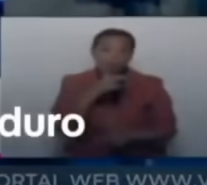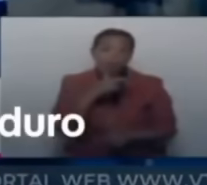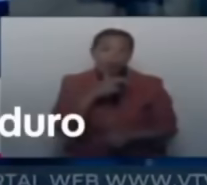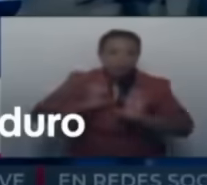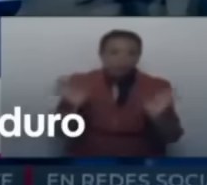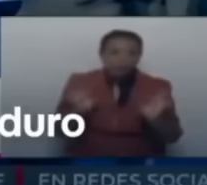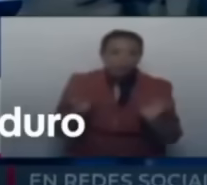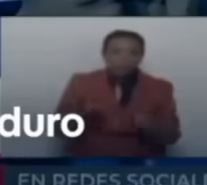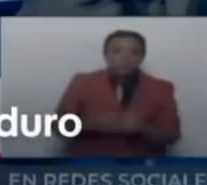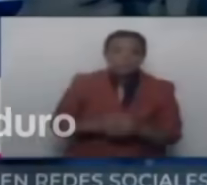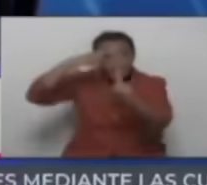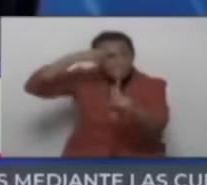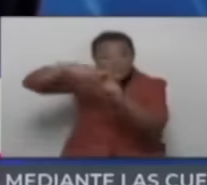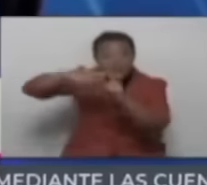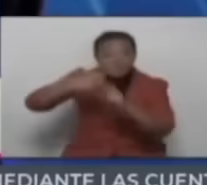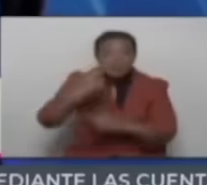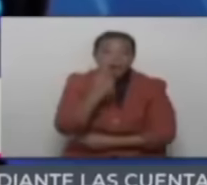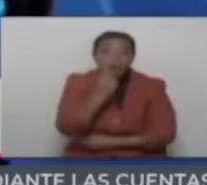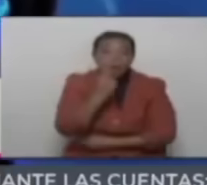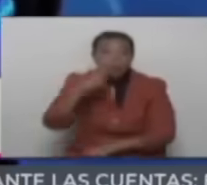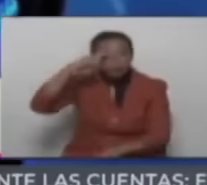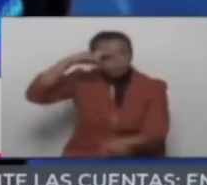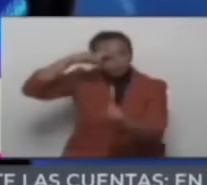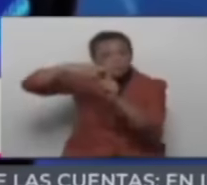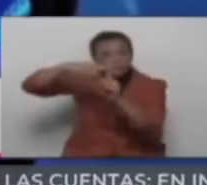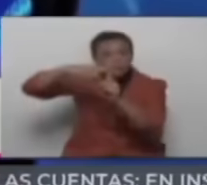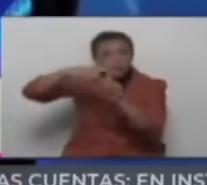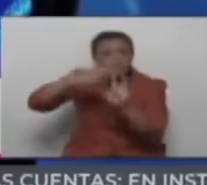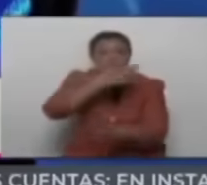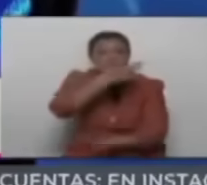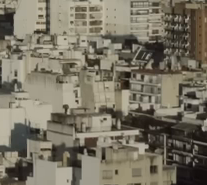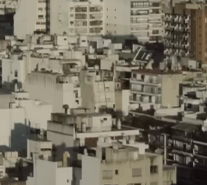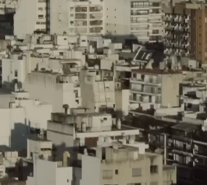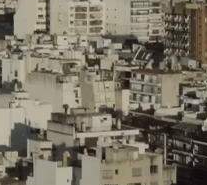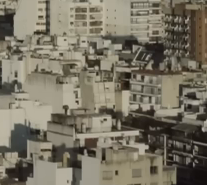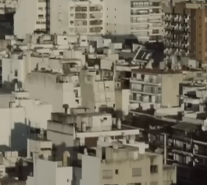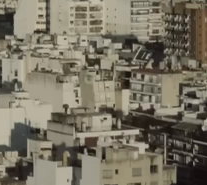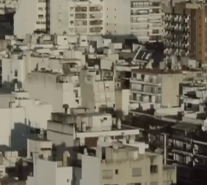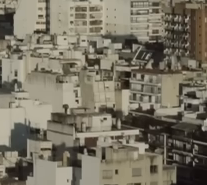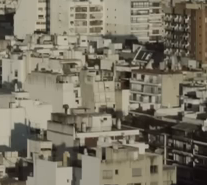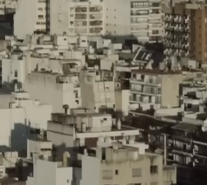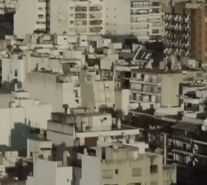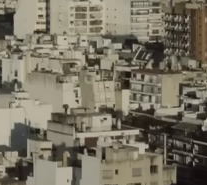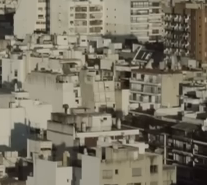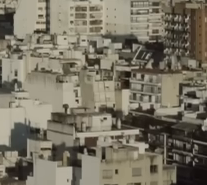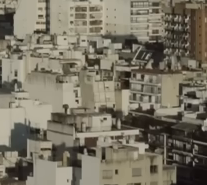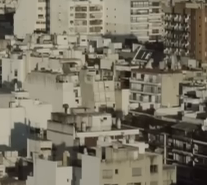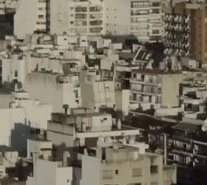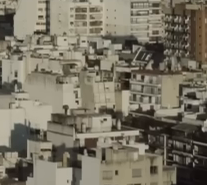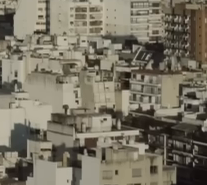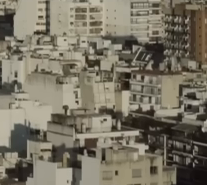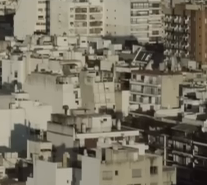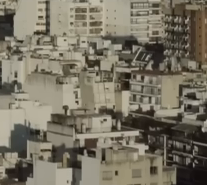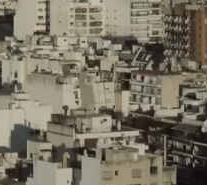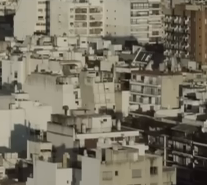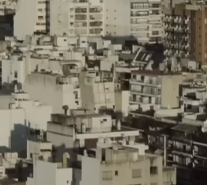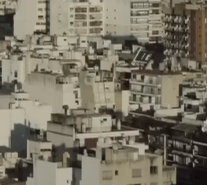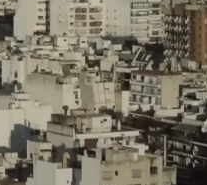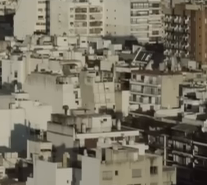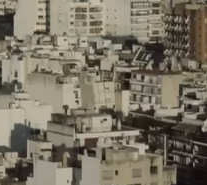universal es uno de los pocos países en el mundo que tiene una jurisdicción